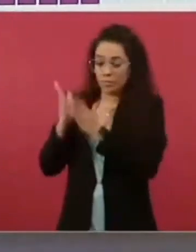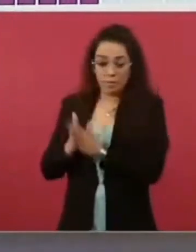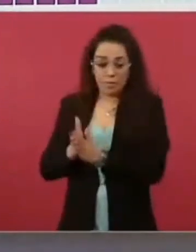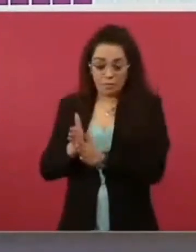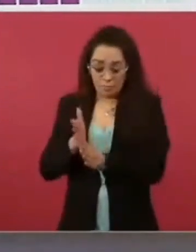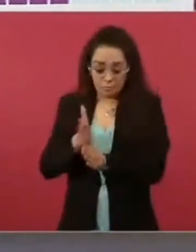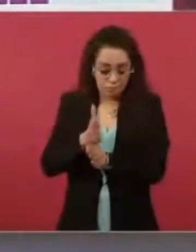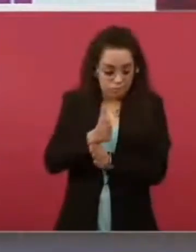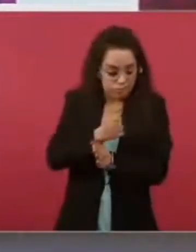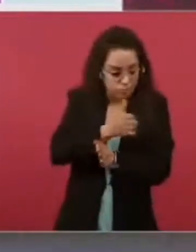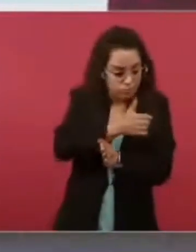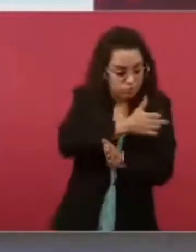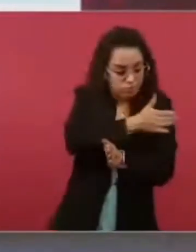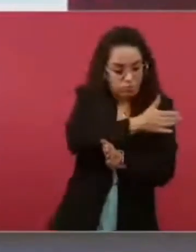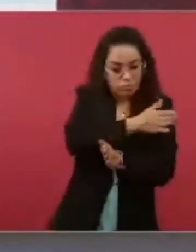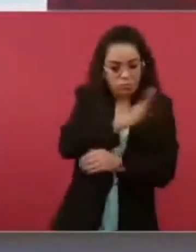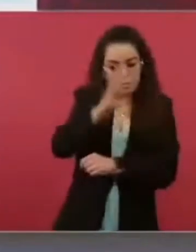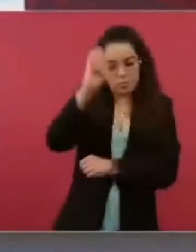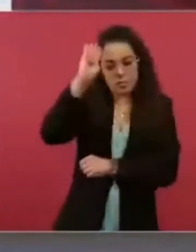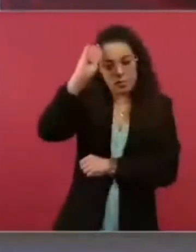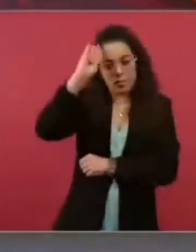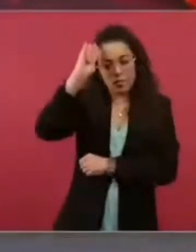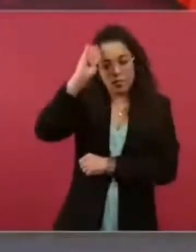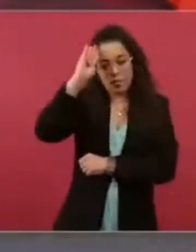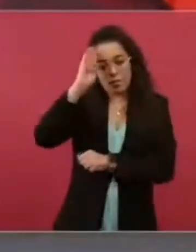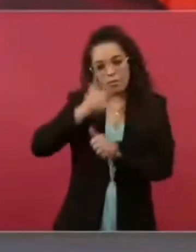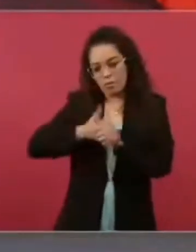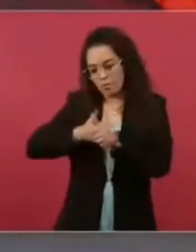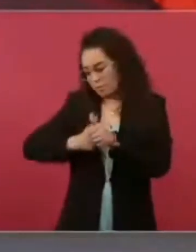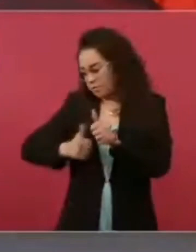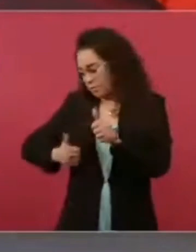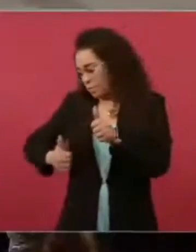el retroceso. Yo no sé cómo es